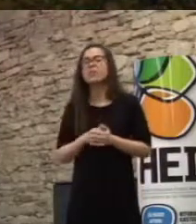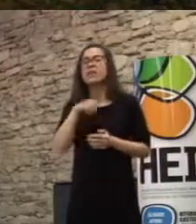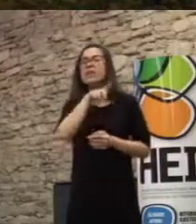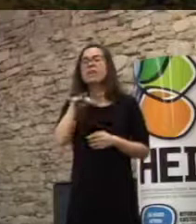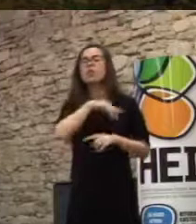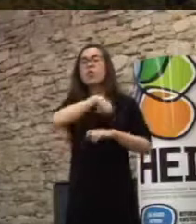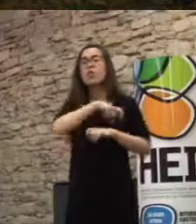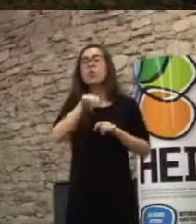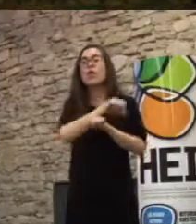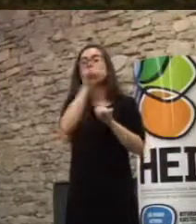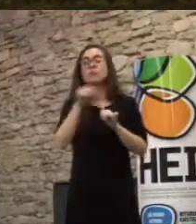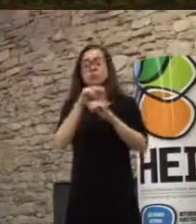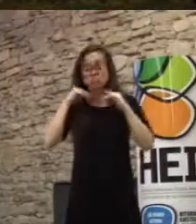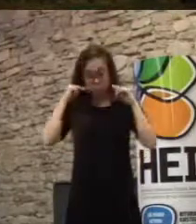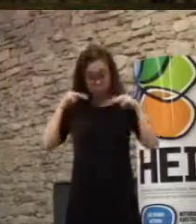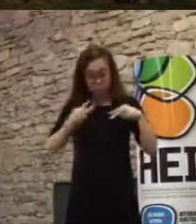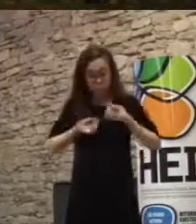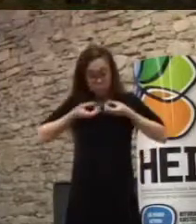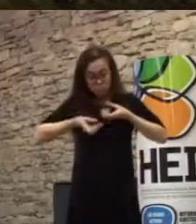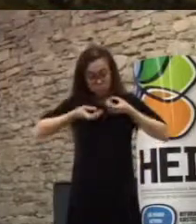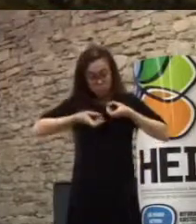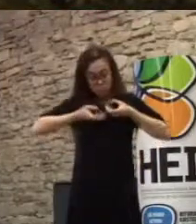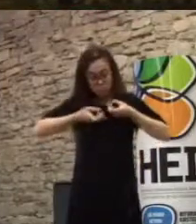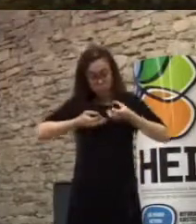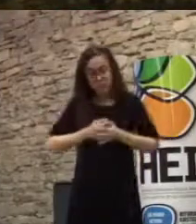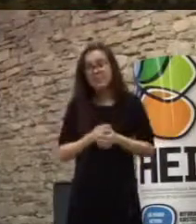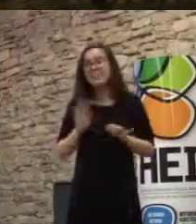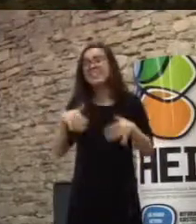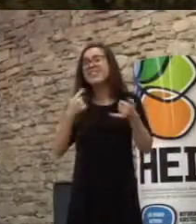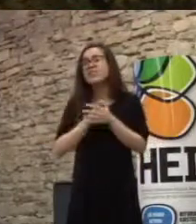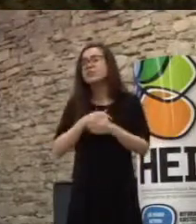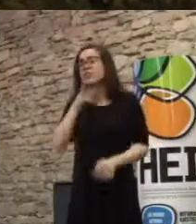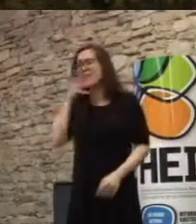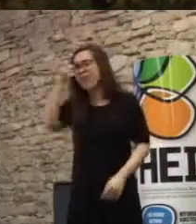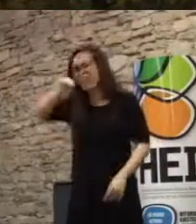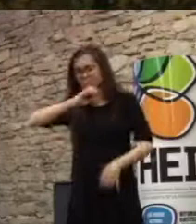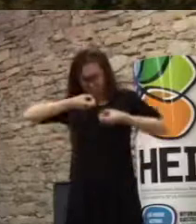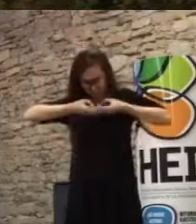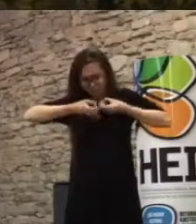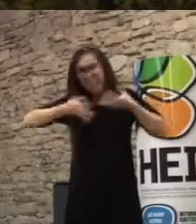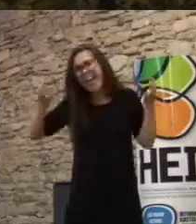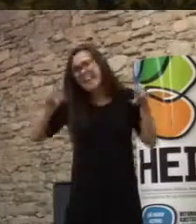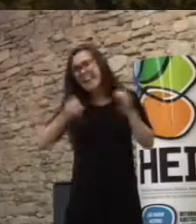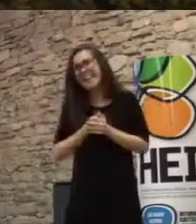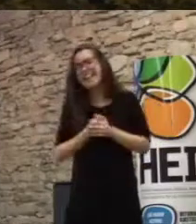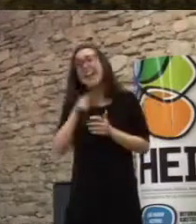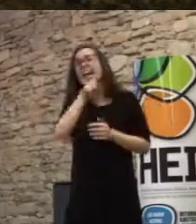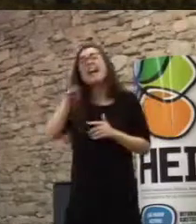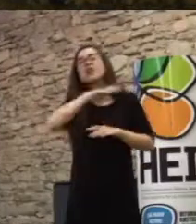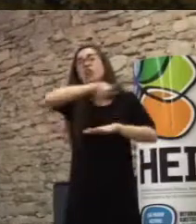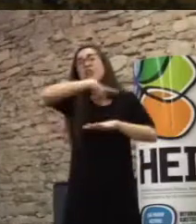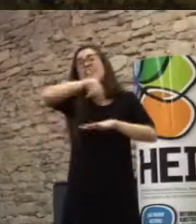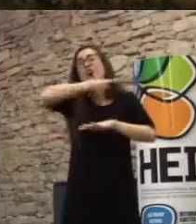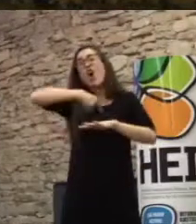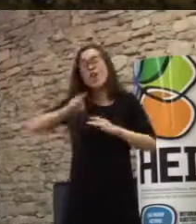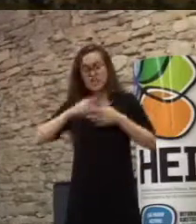día pasa estuvo contándote cosas a ti así que ahora no te quiero preguntar qué es lo que te cuenta pero son 14 horas al día hablando contigo